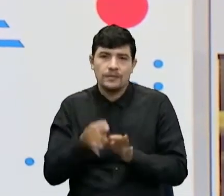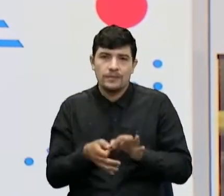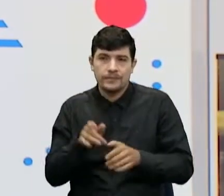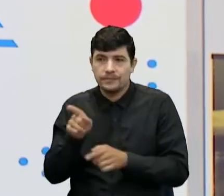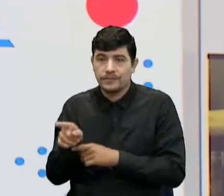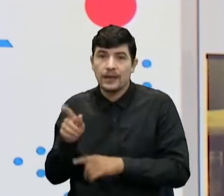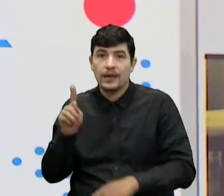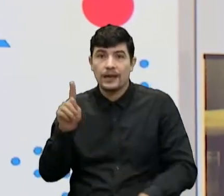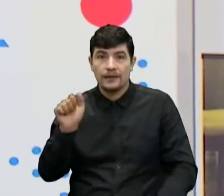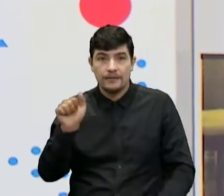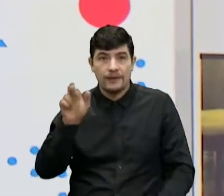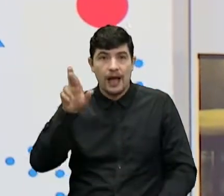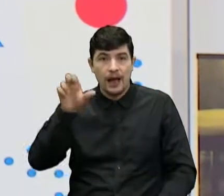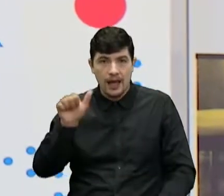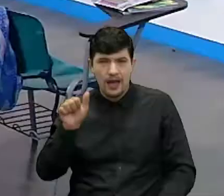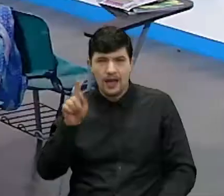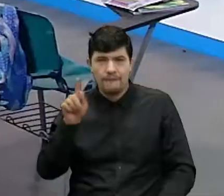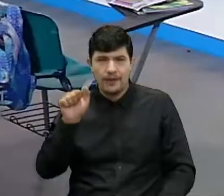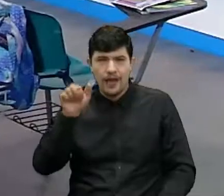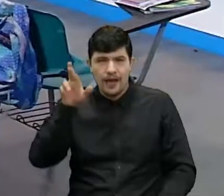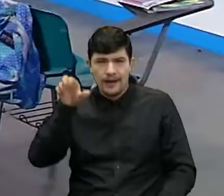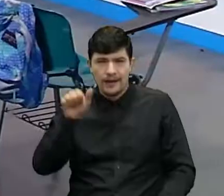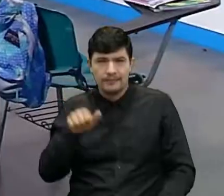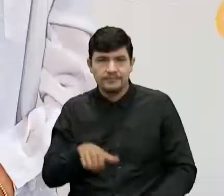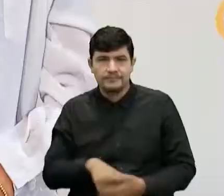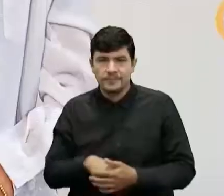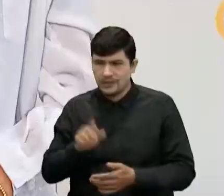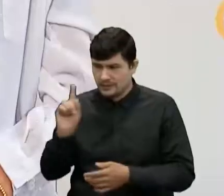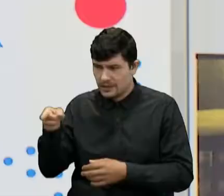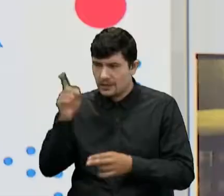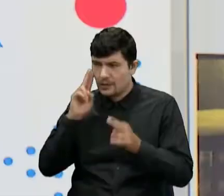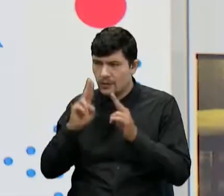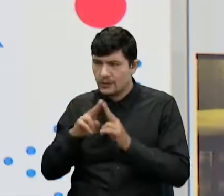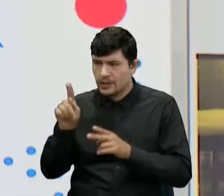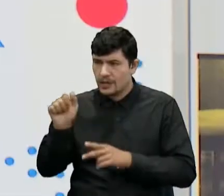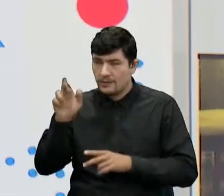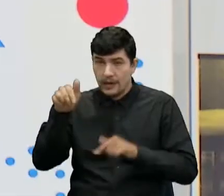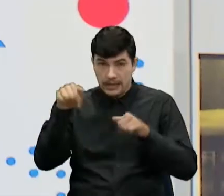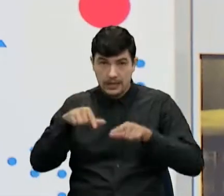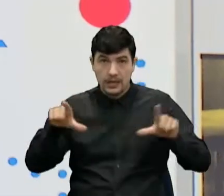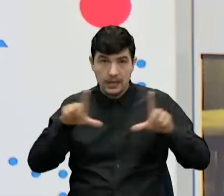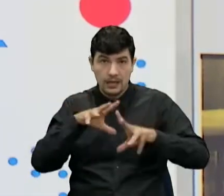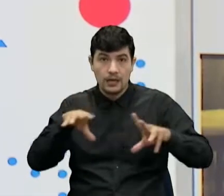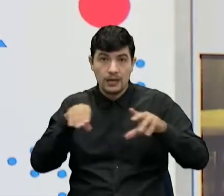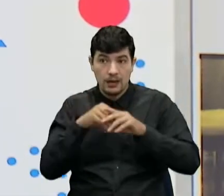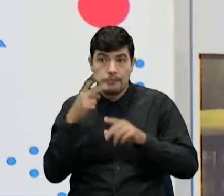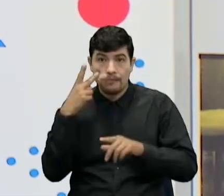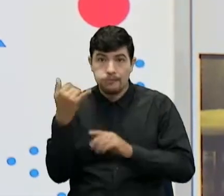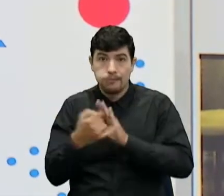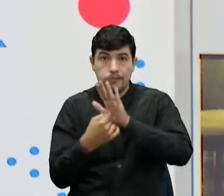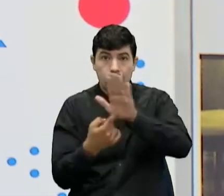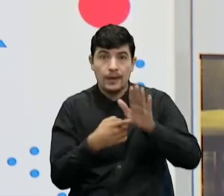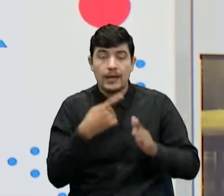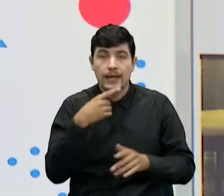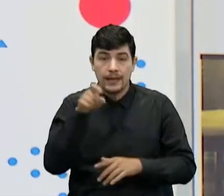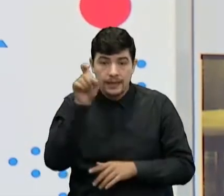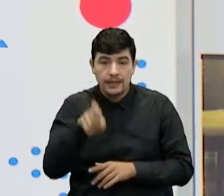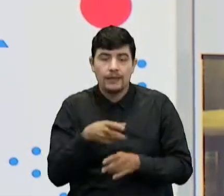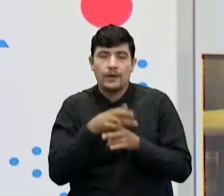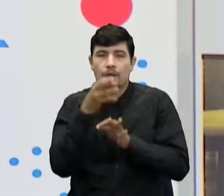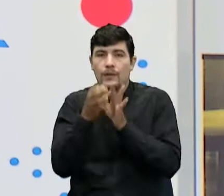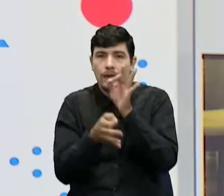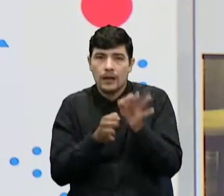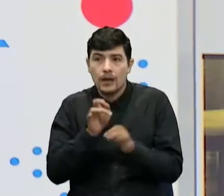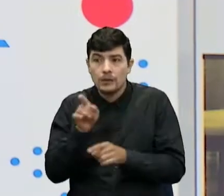El fara El fara ¿Ya he escuchado La noticia por ahí? Sí Aquí en noticias Del canal Del Todo lo pasaron Sí ¿Cierto? Hay que cuidarlo